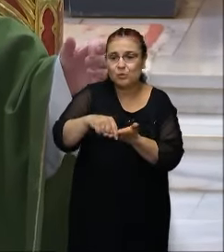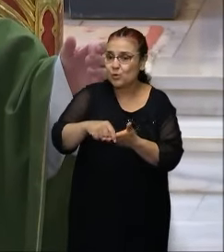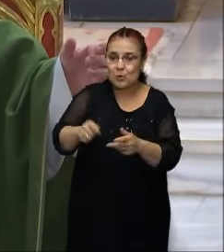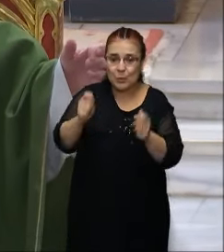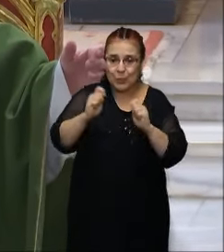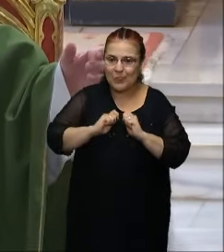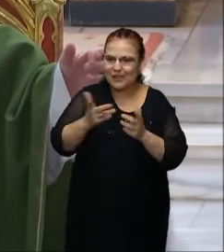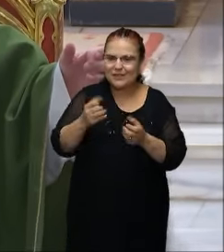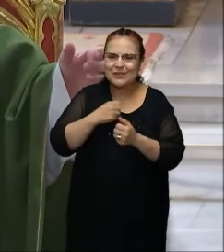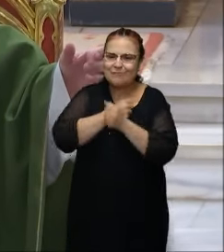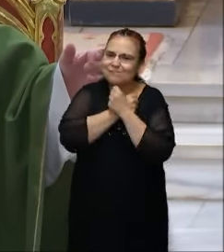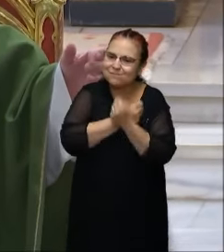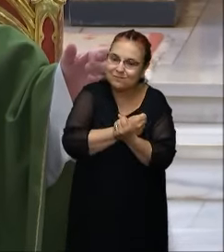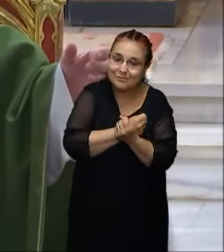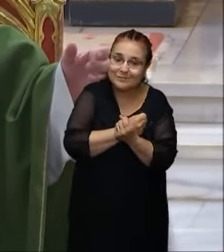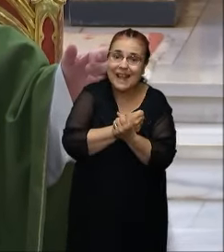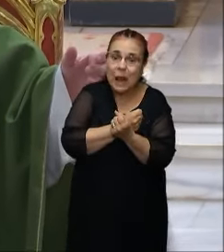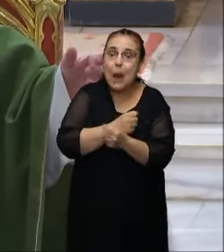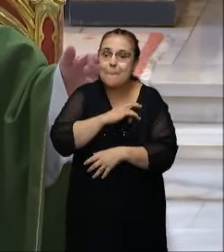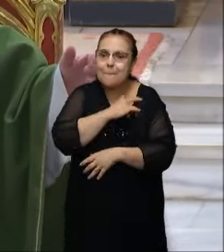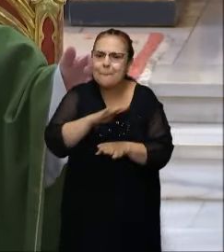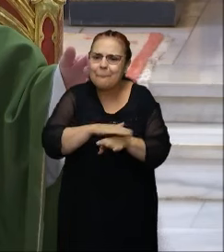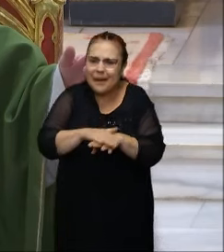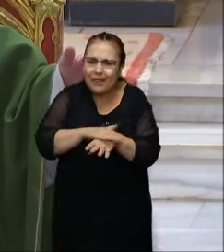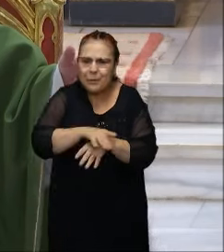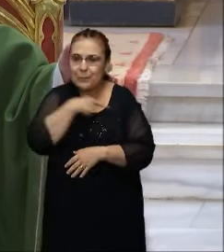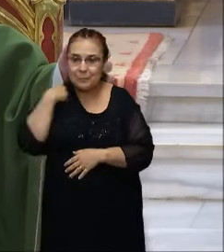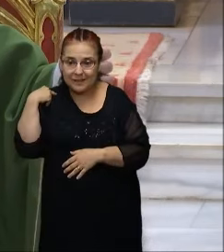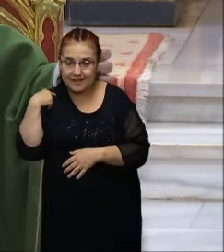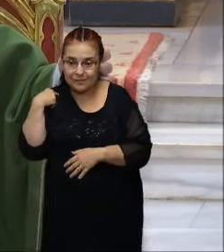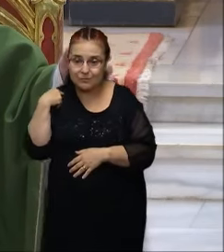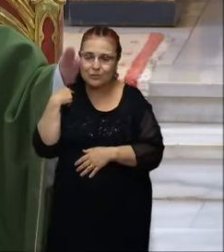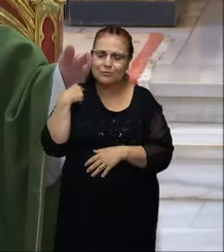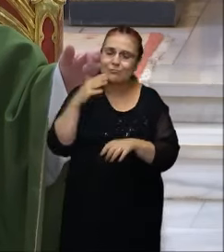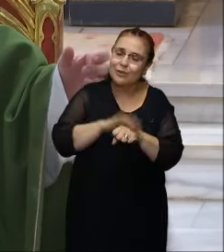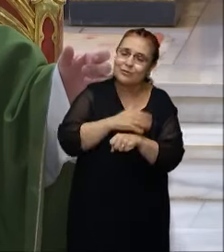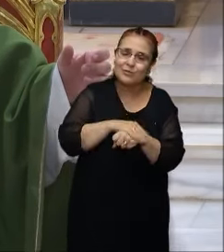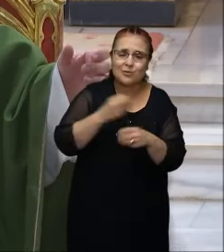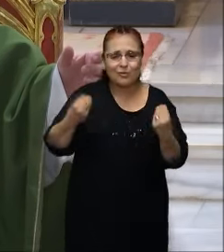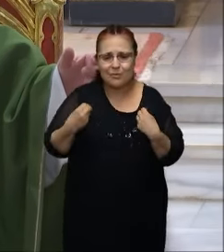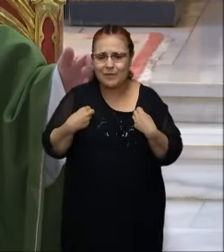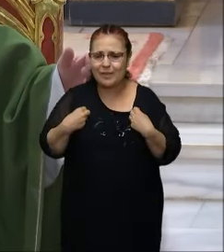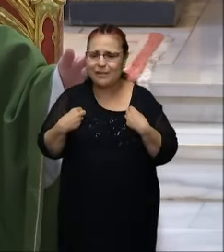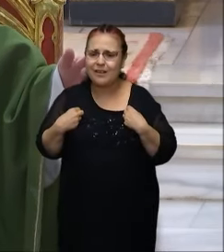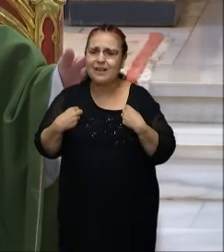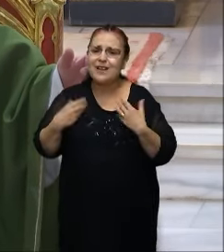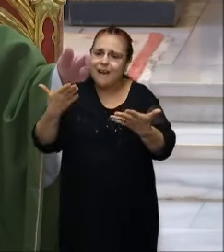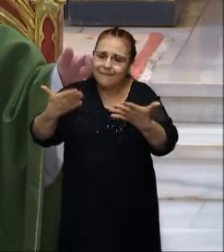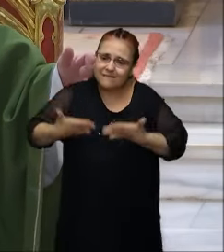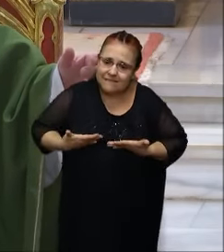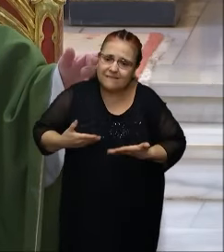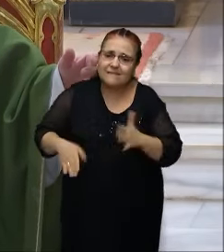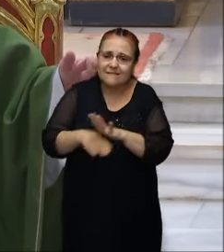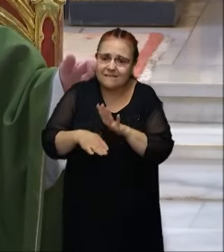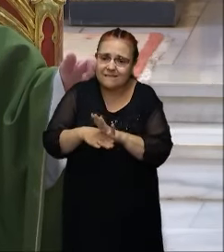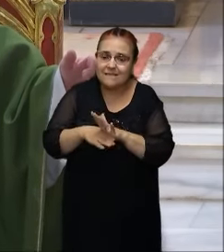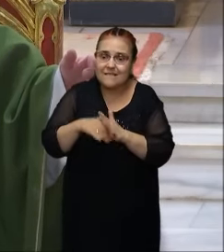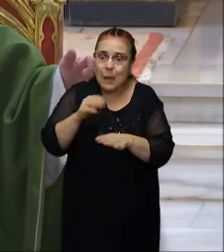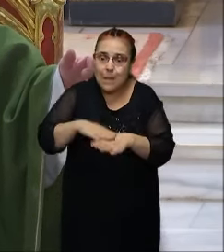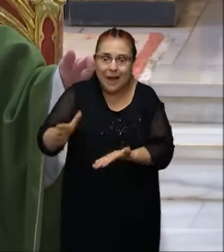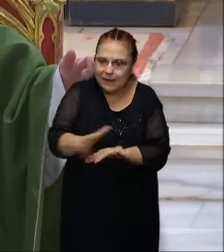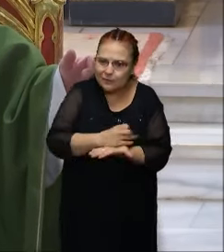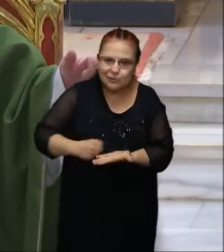que nos amaran, el perdón de los pecados, consuelo en la vida y tu amparo constante, para que todos